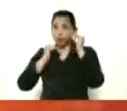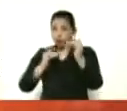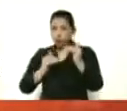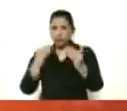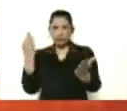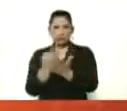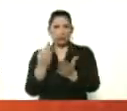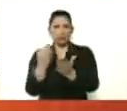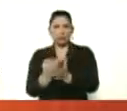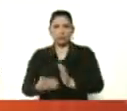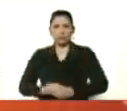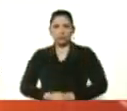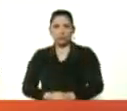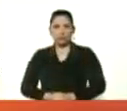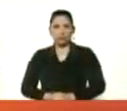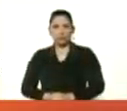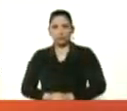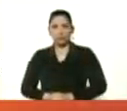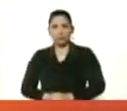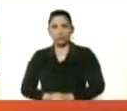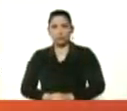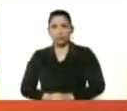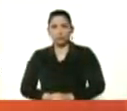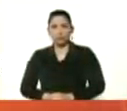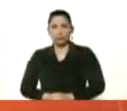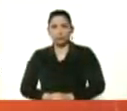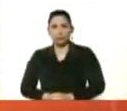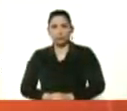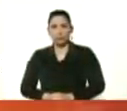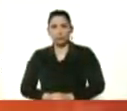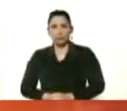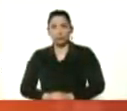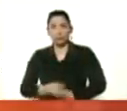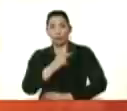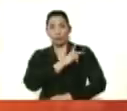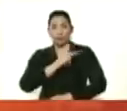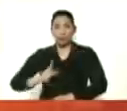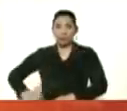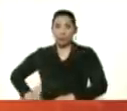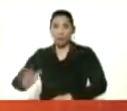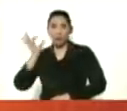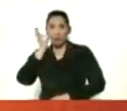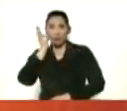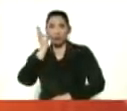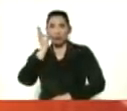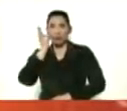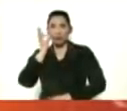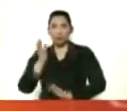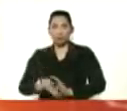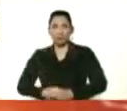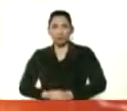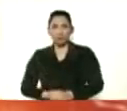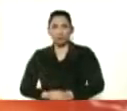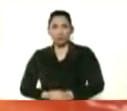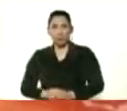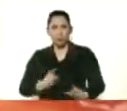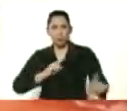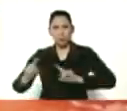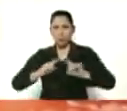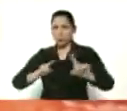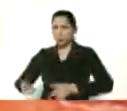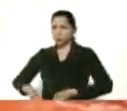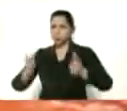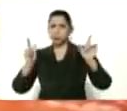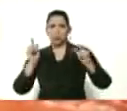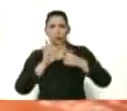atendiéndolo. Ya hoy la vicepresidenta anunció un conjunto de acciones que están activadas en